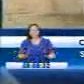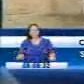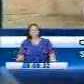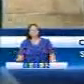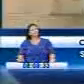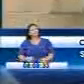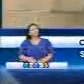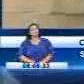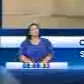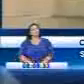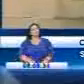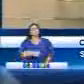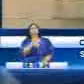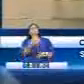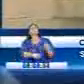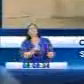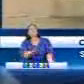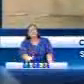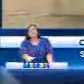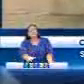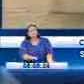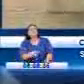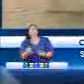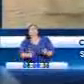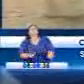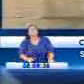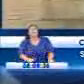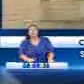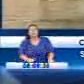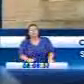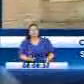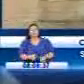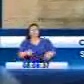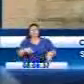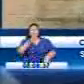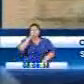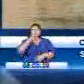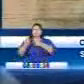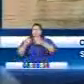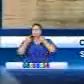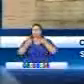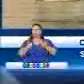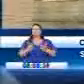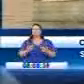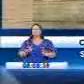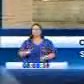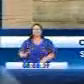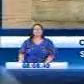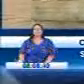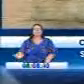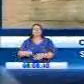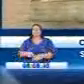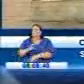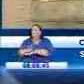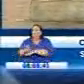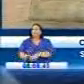nada por gusto están ahí es lo primero quec y cuando hacen algo como este caso la campaña que molestan voy